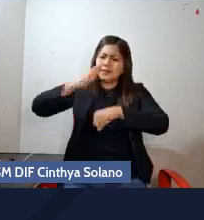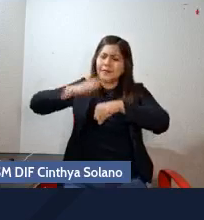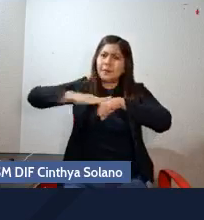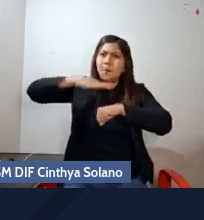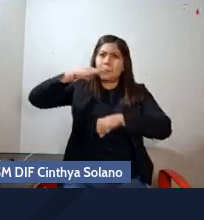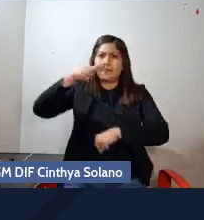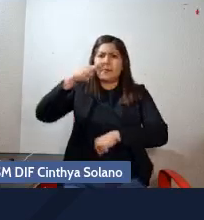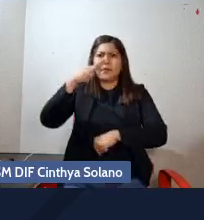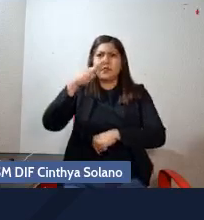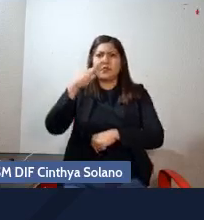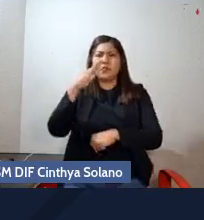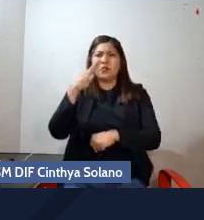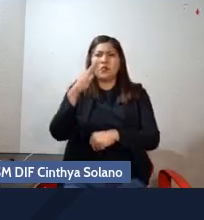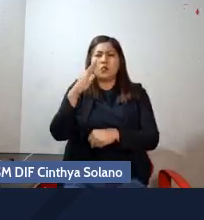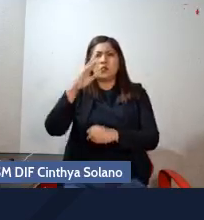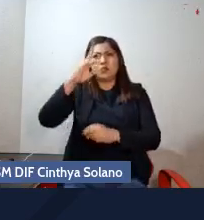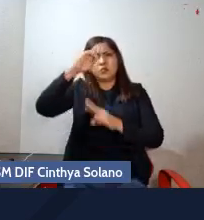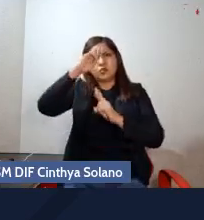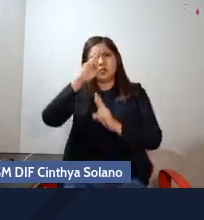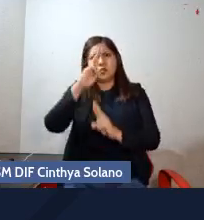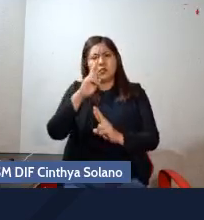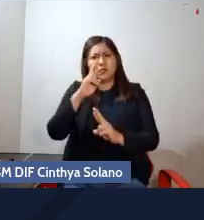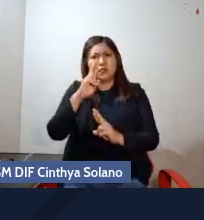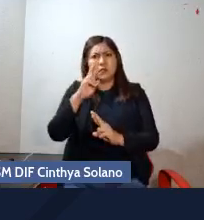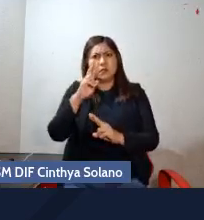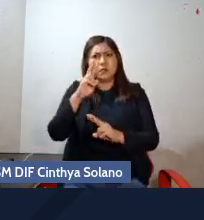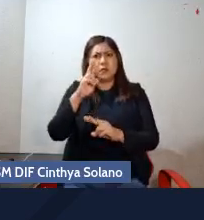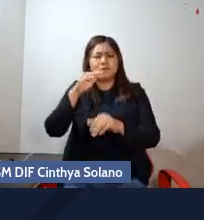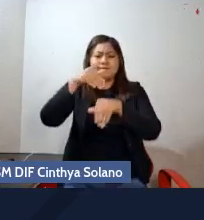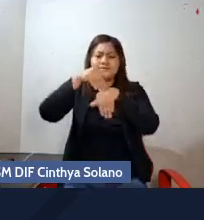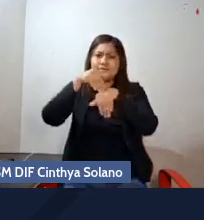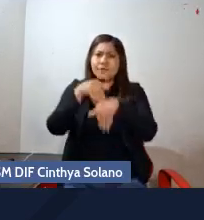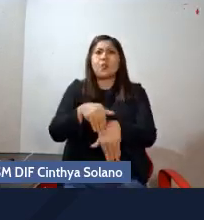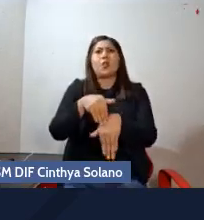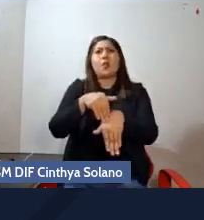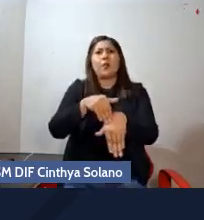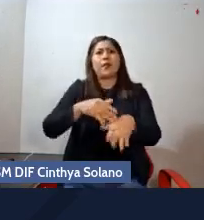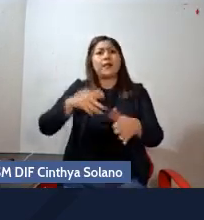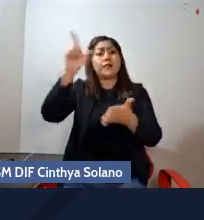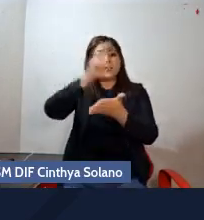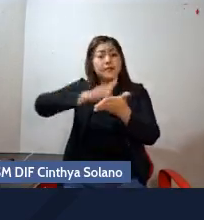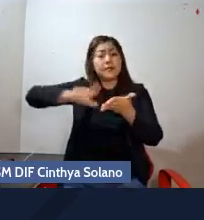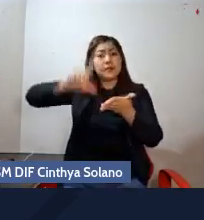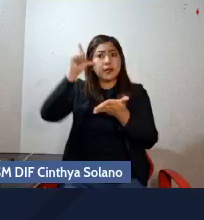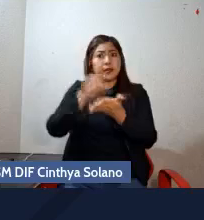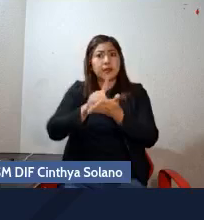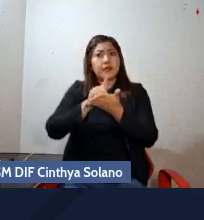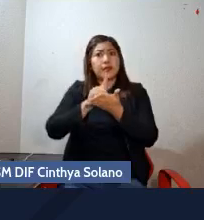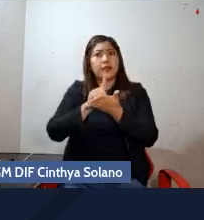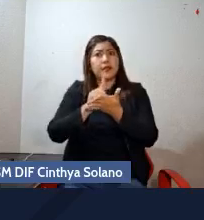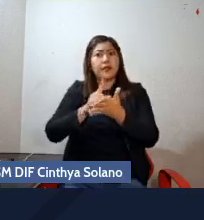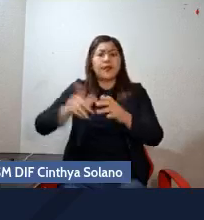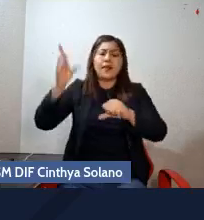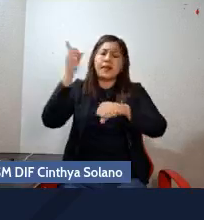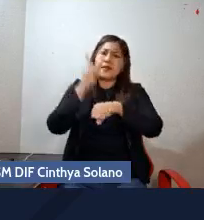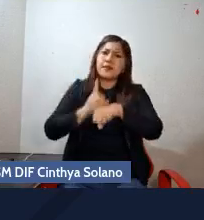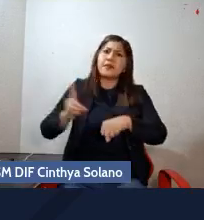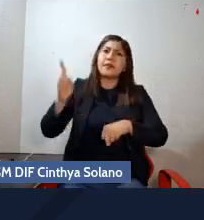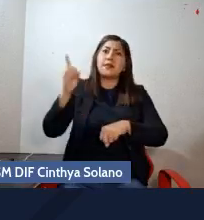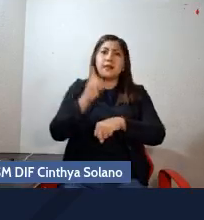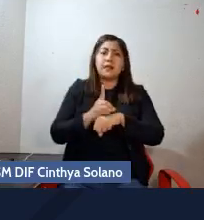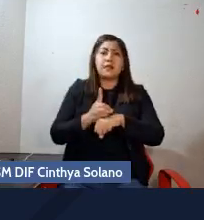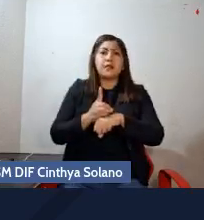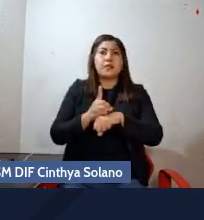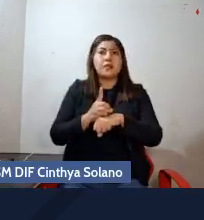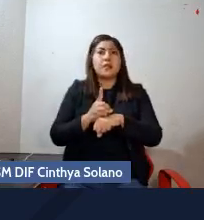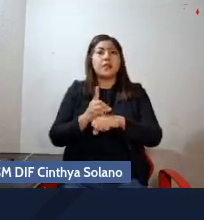leyes, pero estas figuras en particular trabajamos día a día con la ley electoral. Si cometiésemos